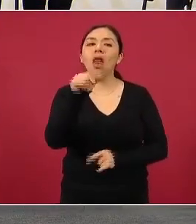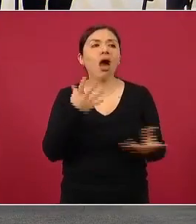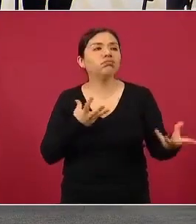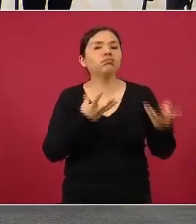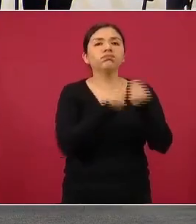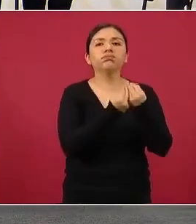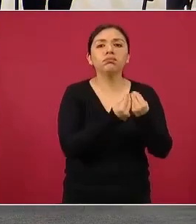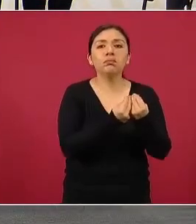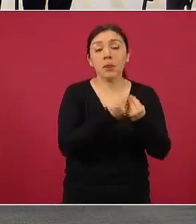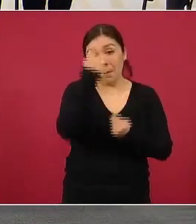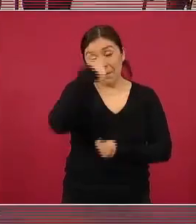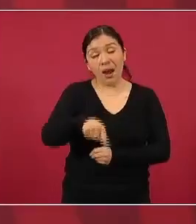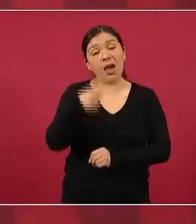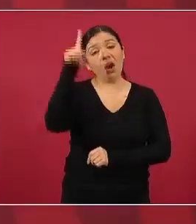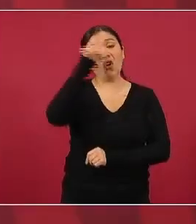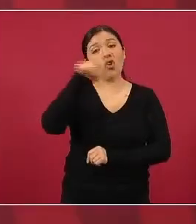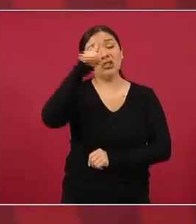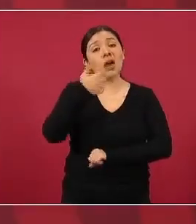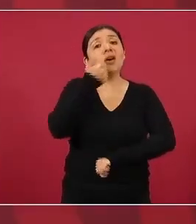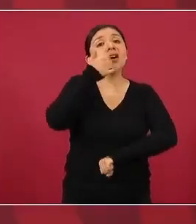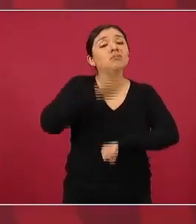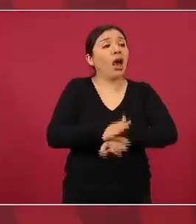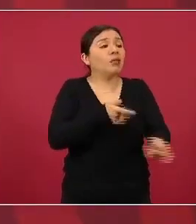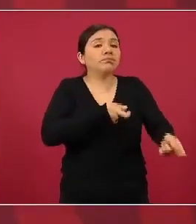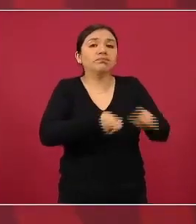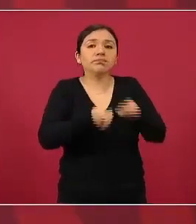al Consejo de Administración.